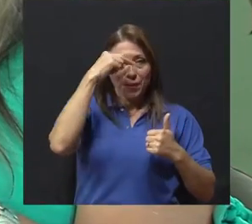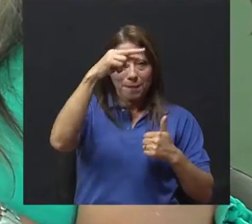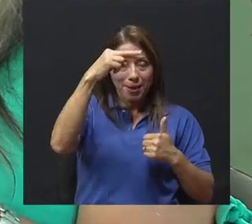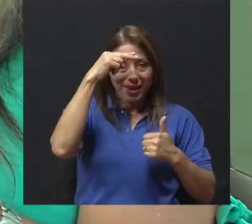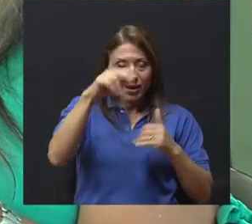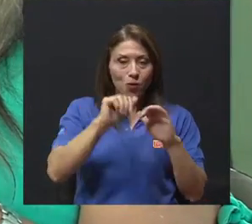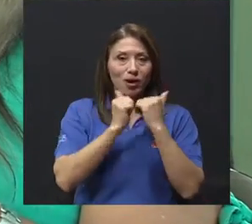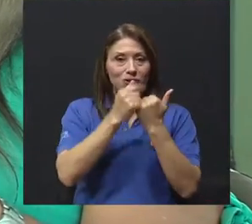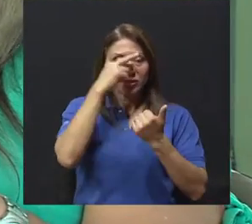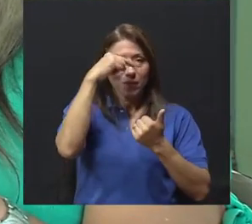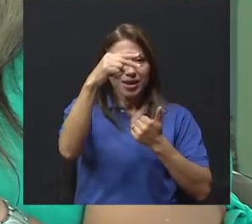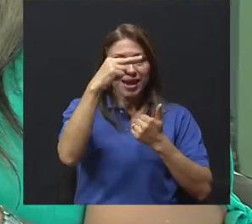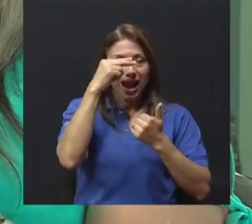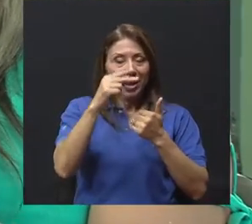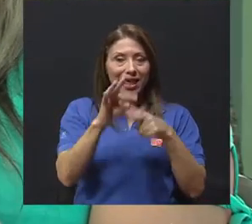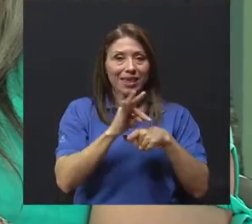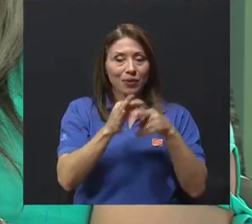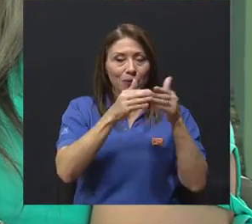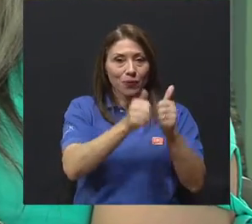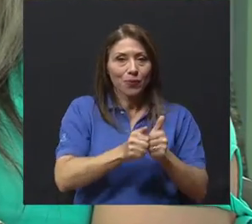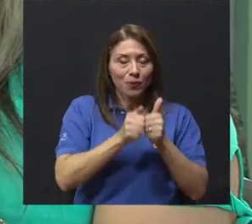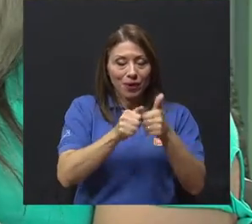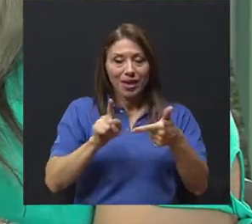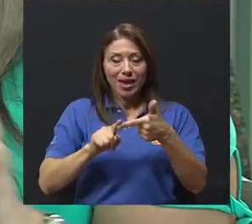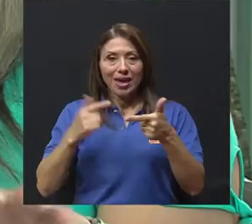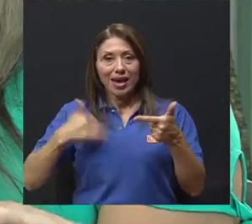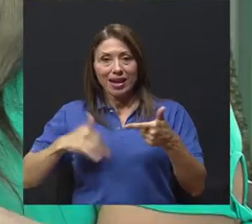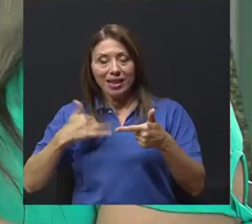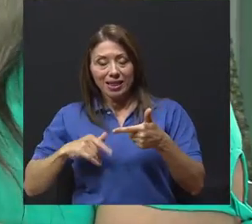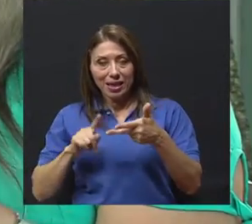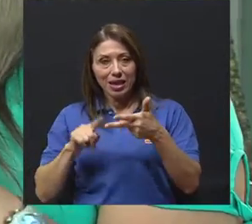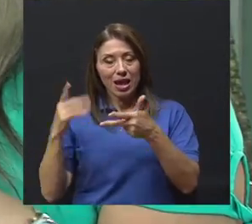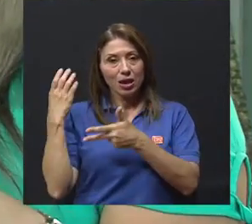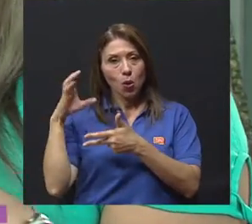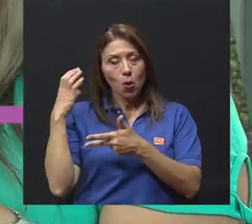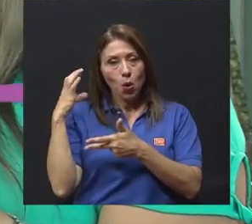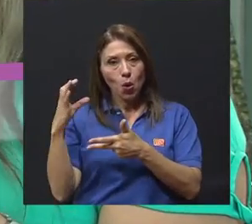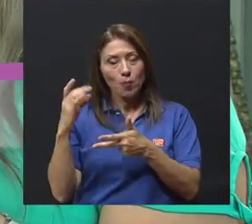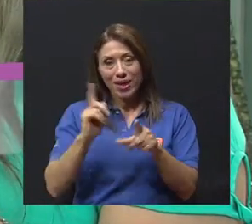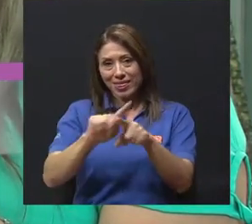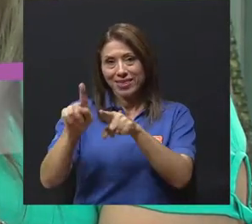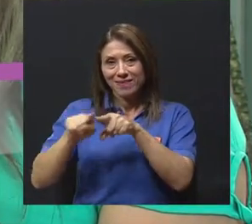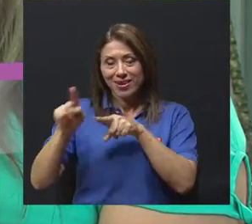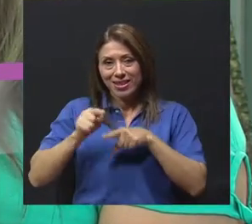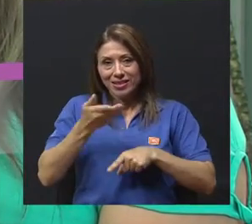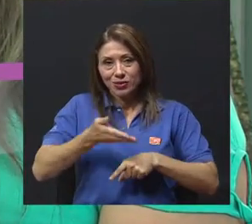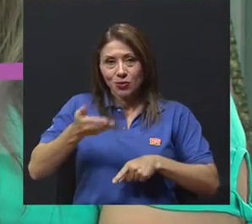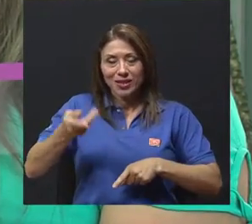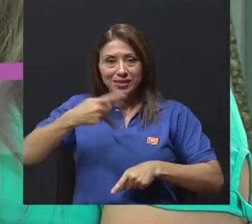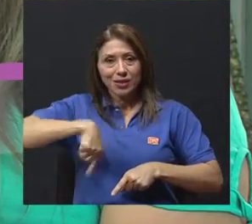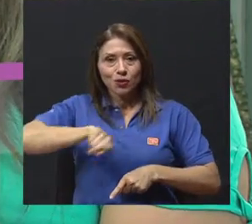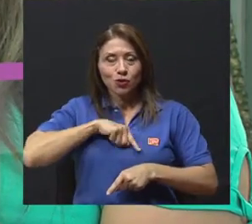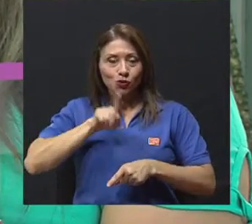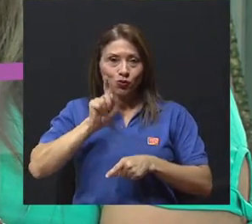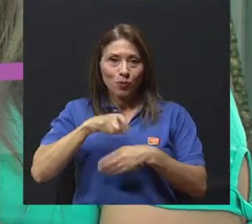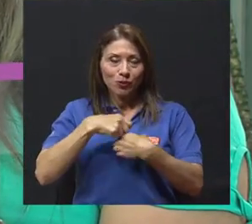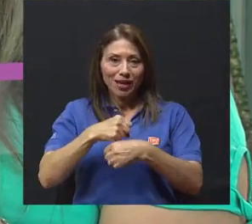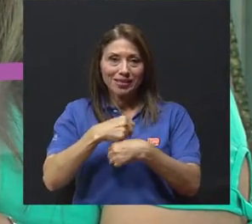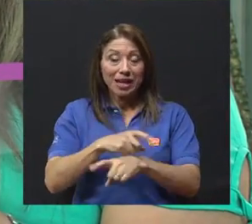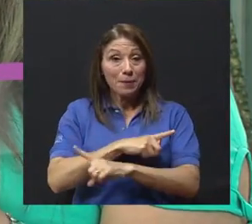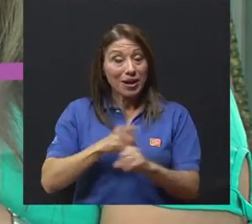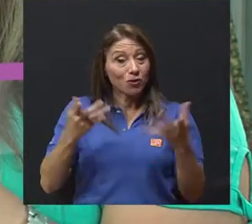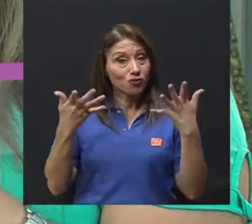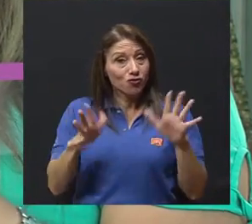argentina el país caballos en equilibrio en colombia varias cosas que tuvimos que hacer este pero